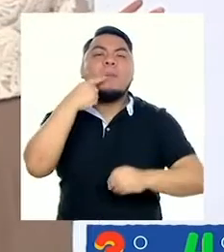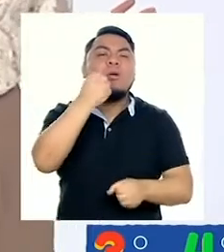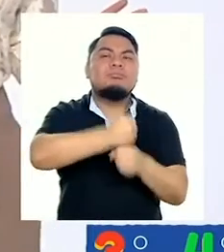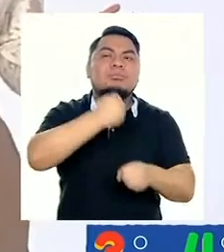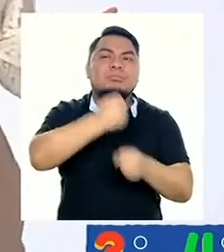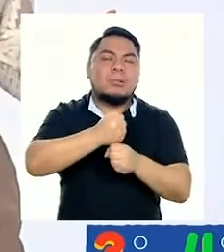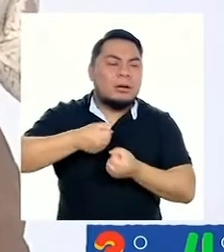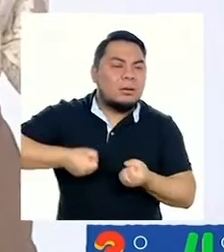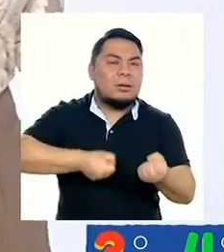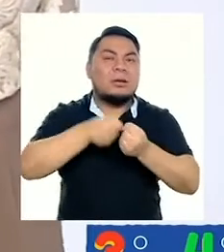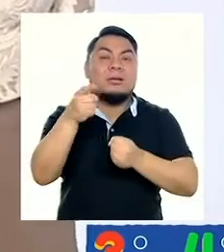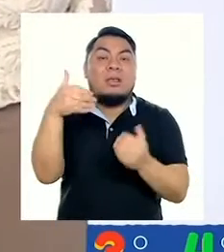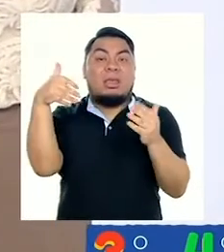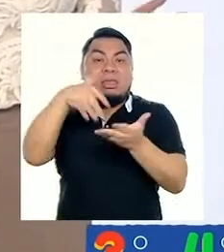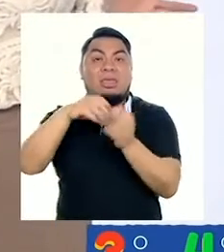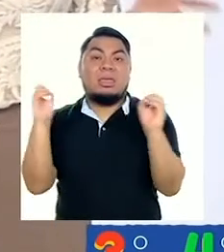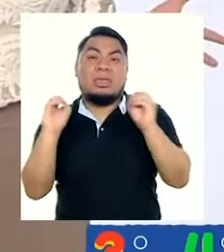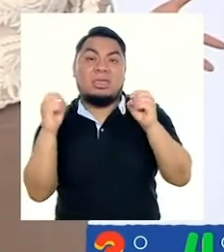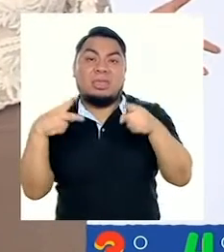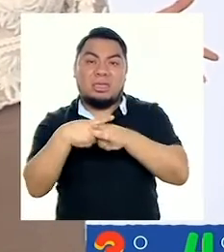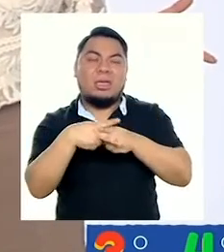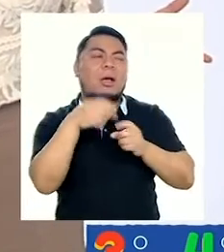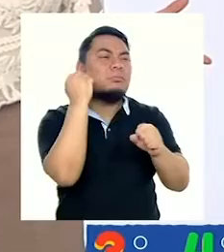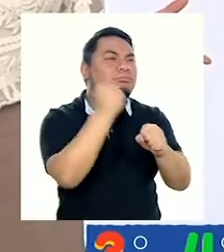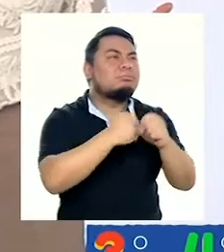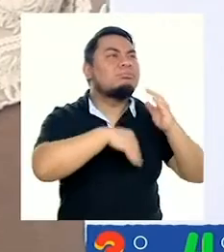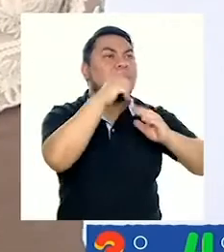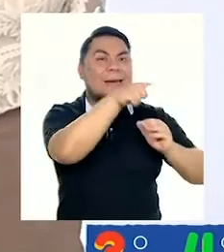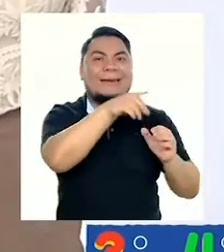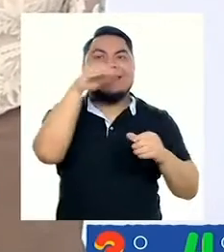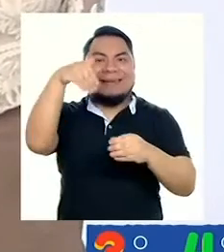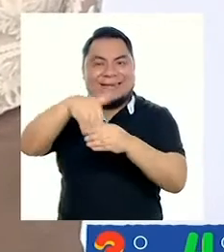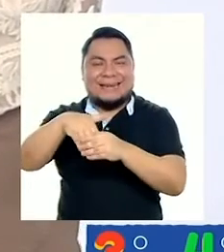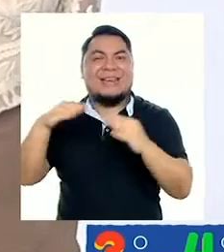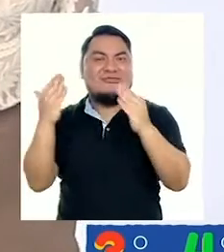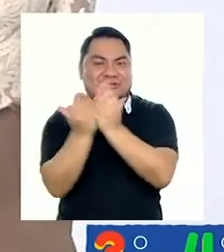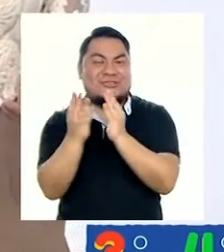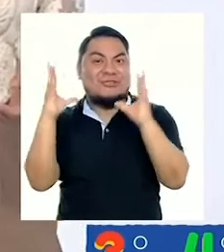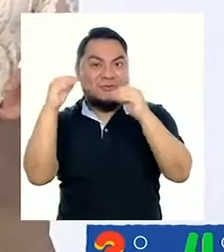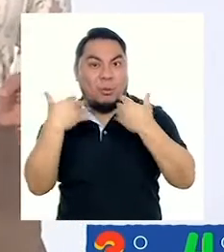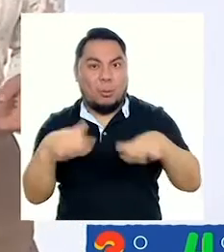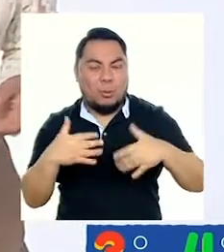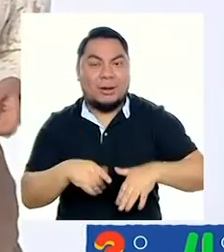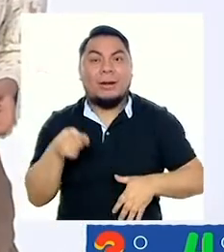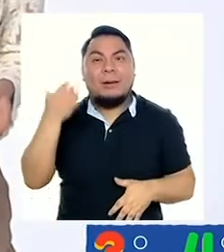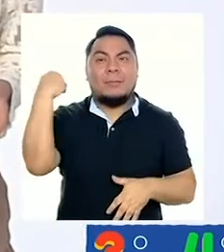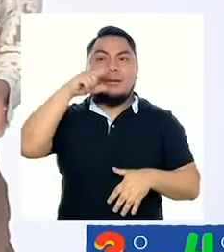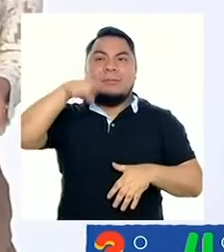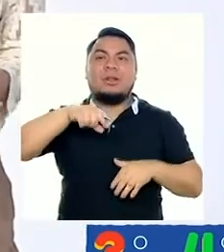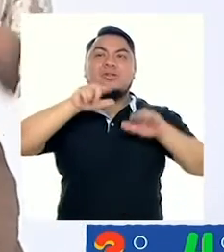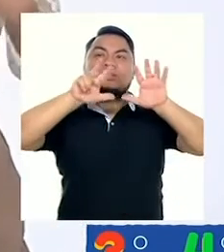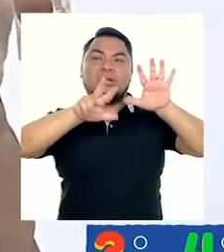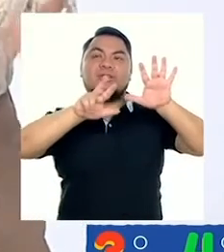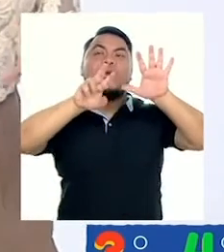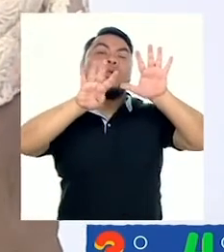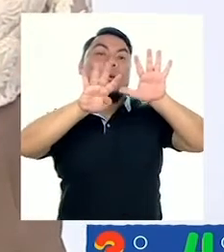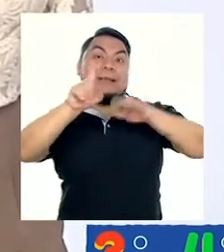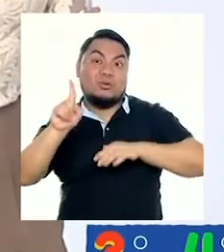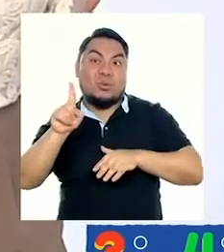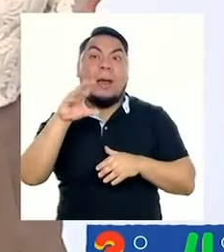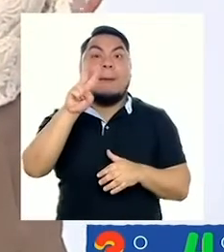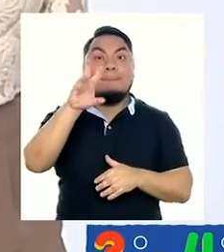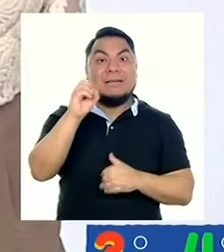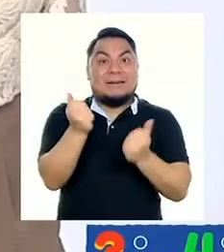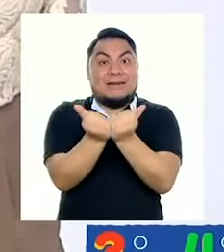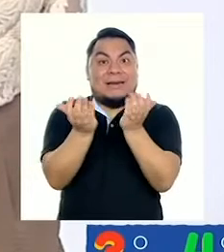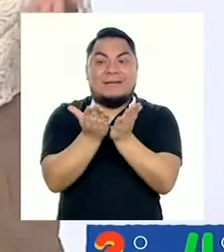no habían terminado su educación. ¡Wow! ¡Increíble! El 20 de abril de 1891, María